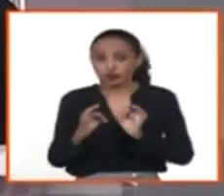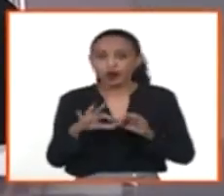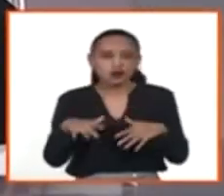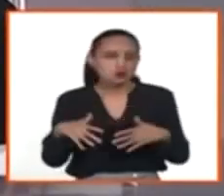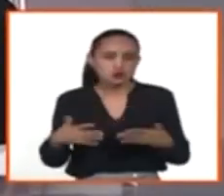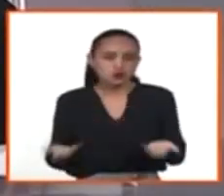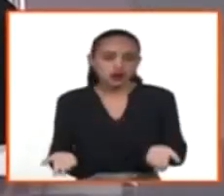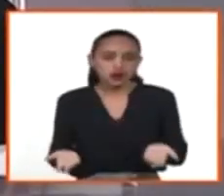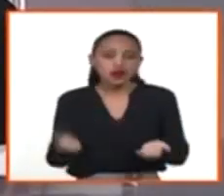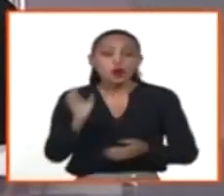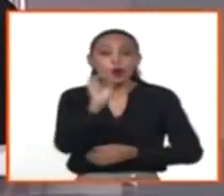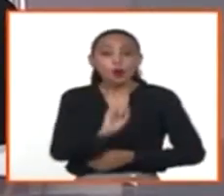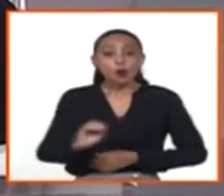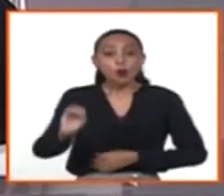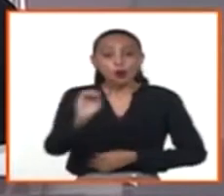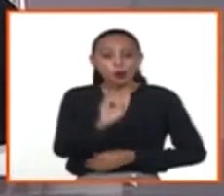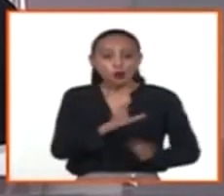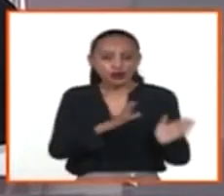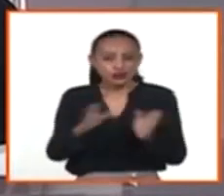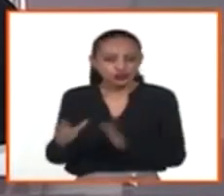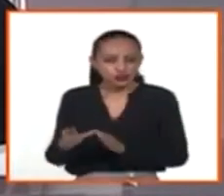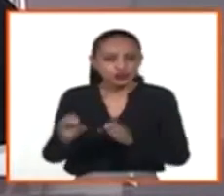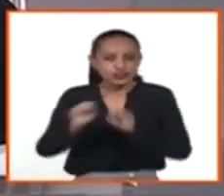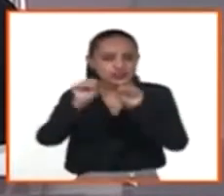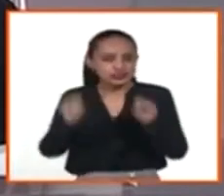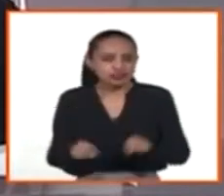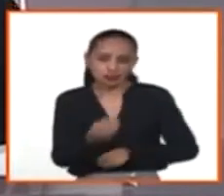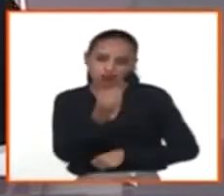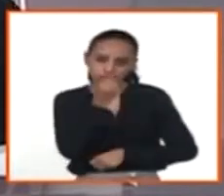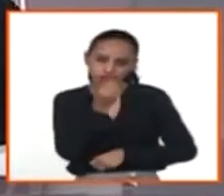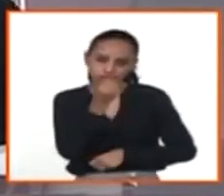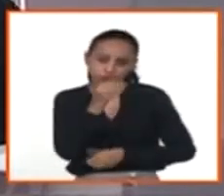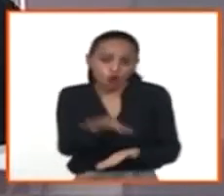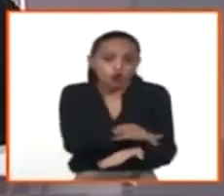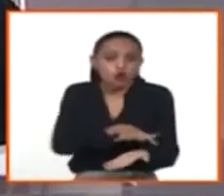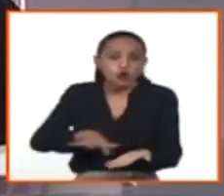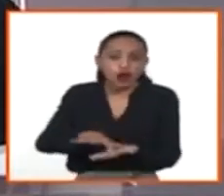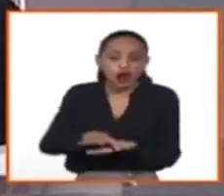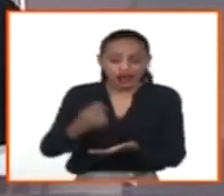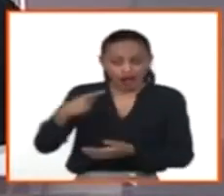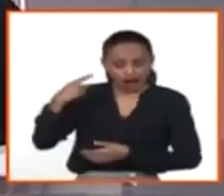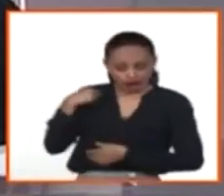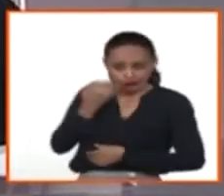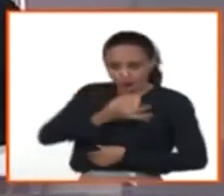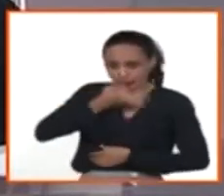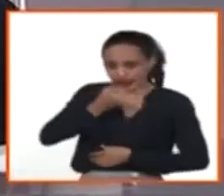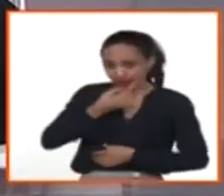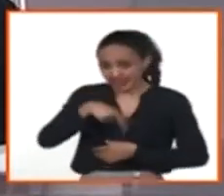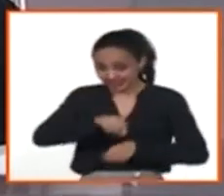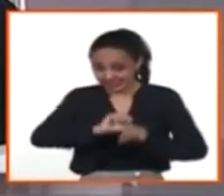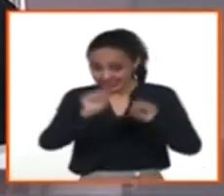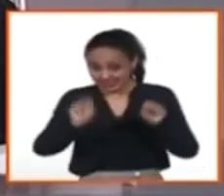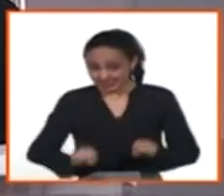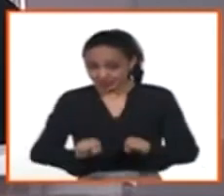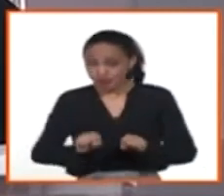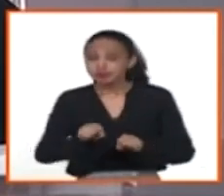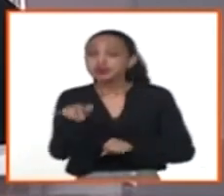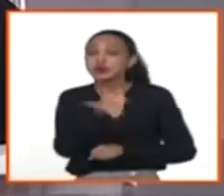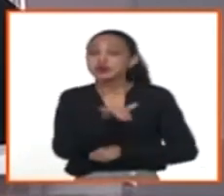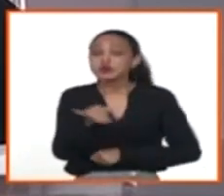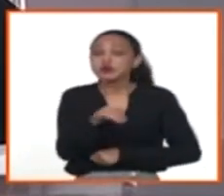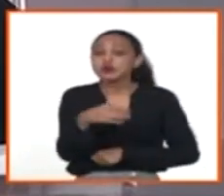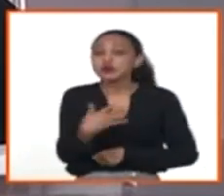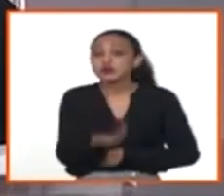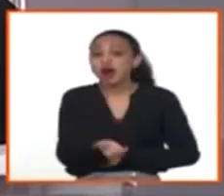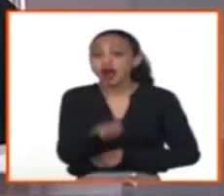la organización de estos sistemas alimentarios locales. Y ahorita decía que estos sistemas alimentarios locales, soberanos y sostenibles,